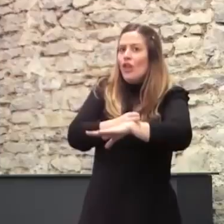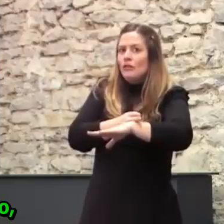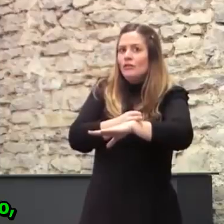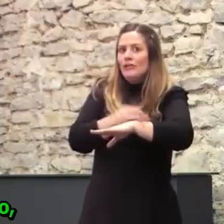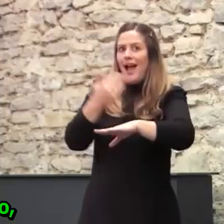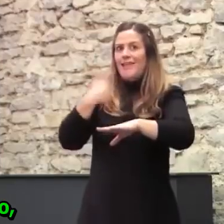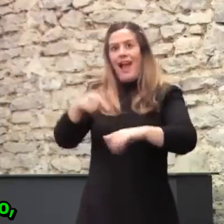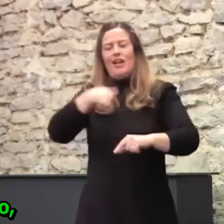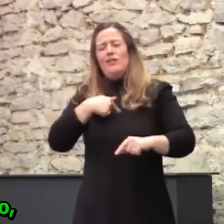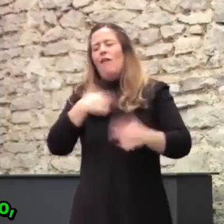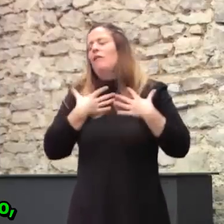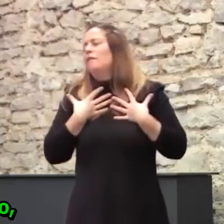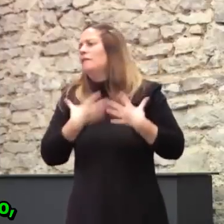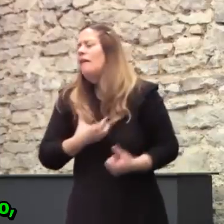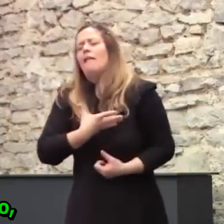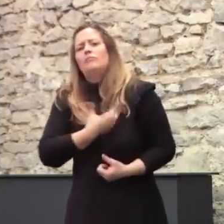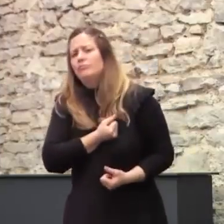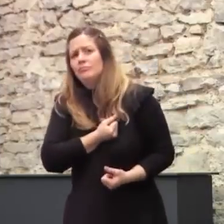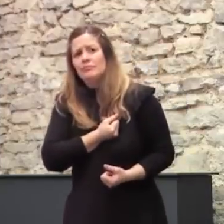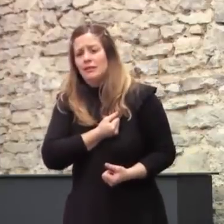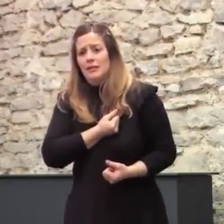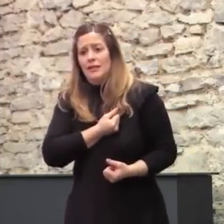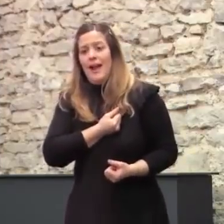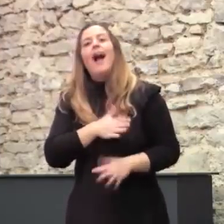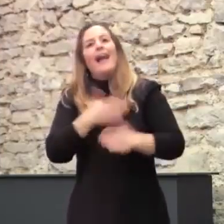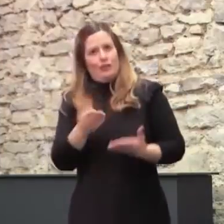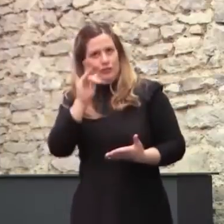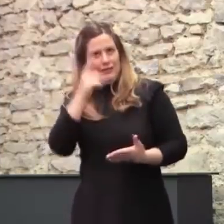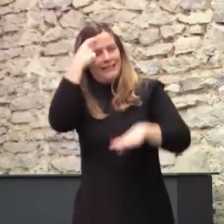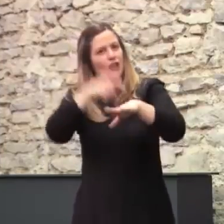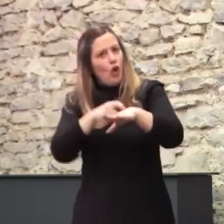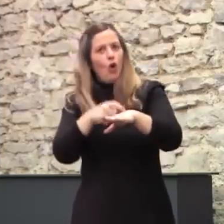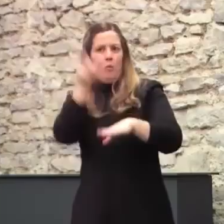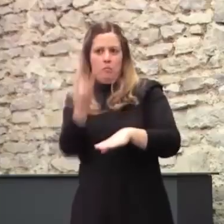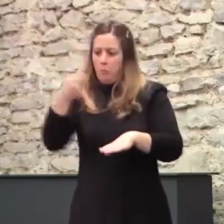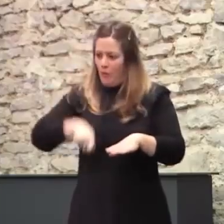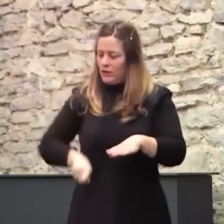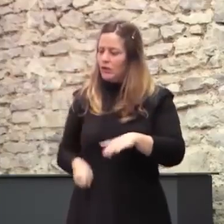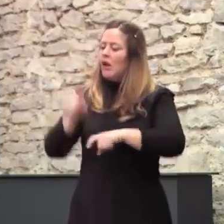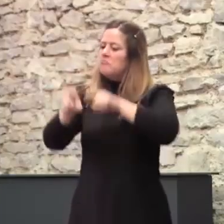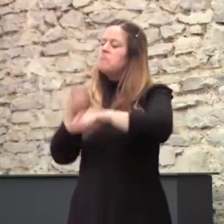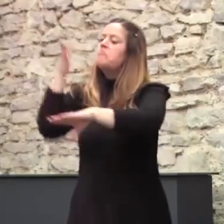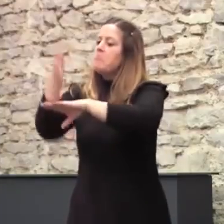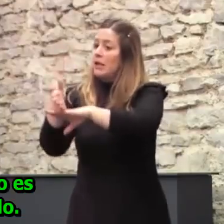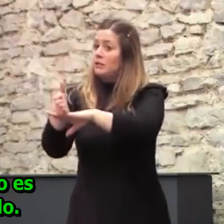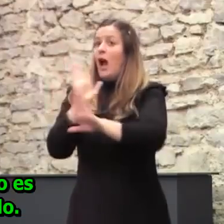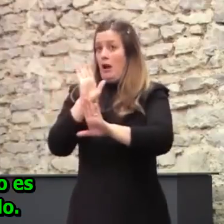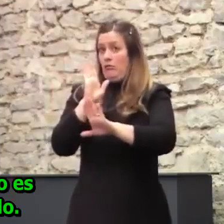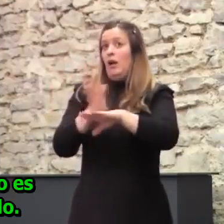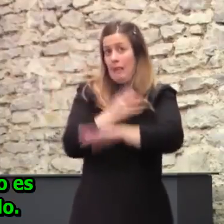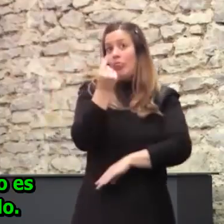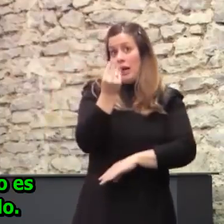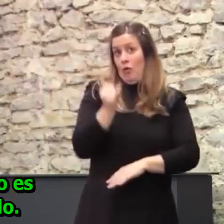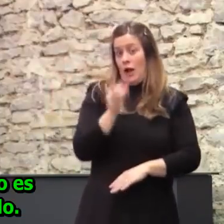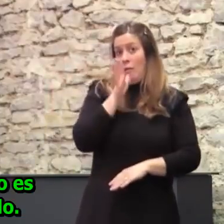hecha polvo, cuando ya estás al borde del abismo, entonces sí, puedes acudir a la ayuda profesional si tienes dinero, ¿eh? Porque en